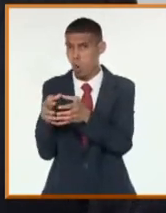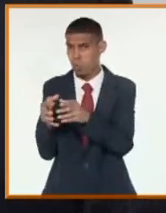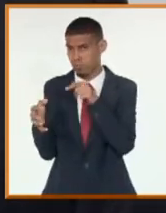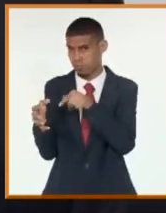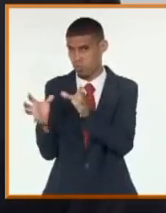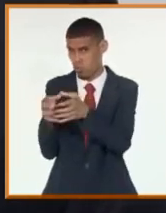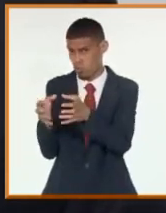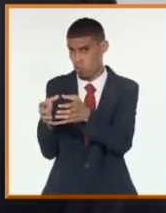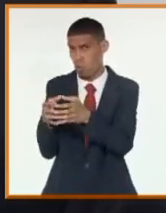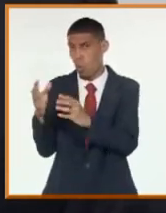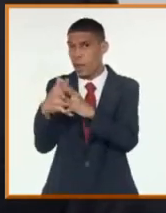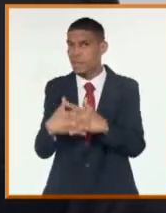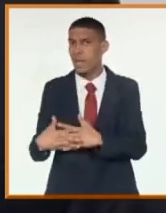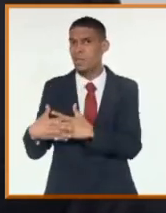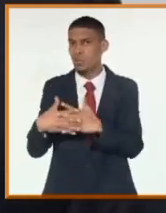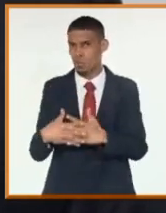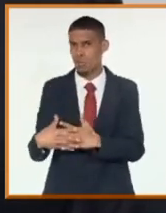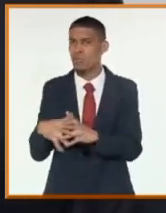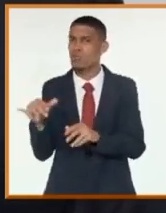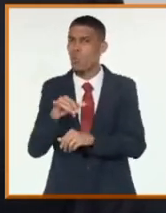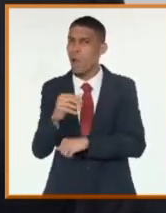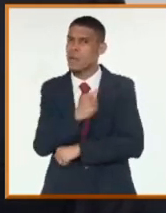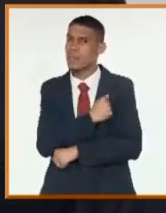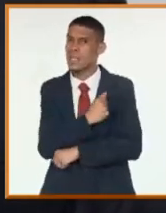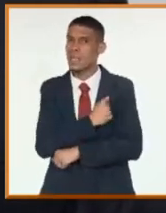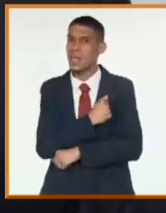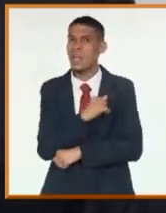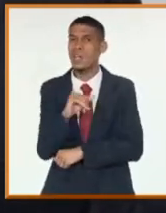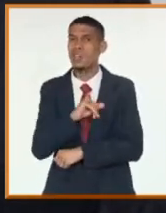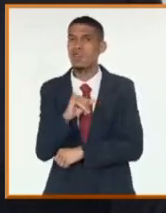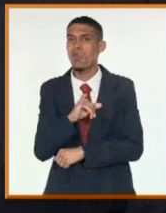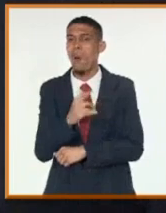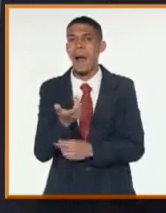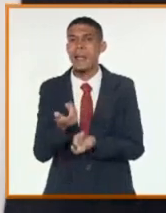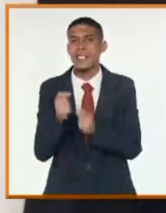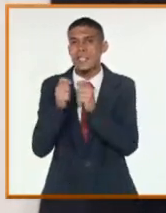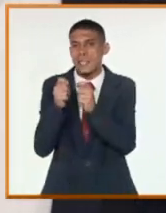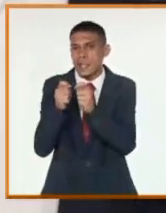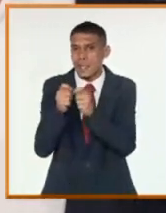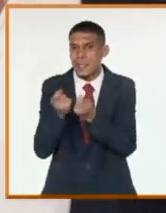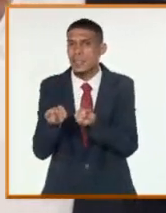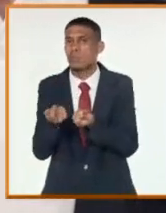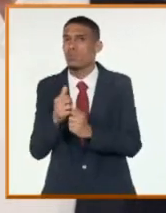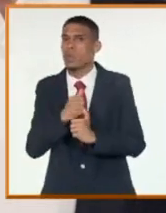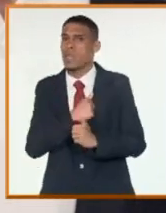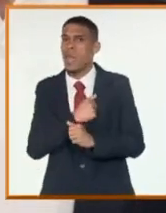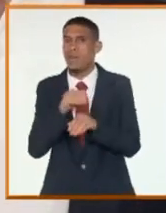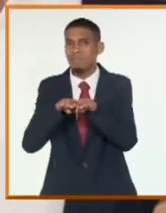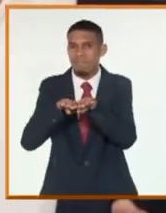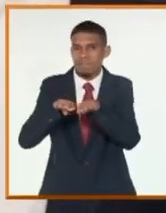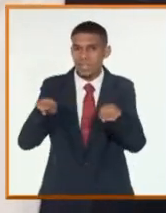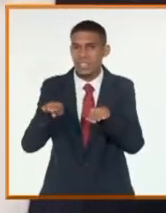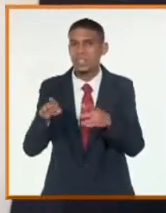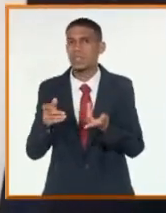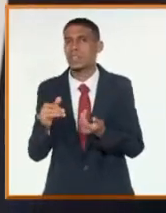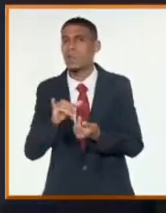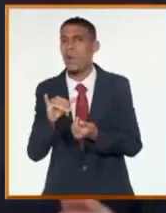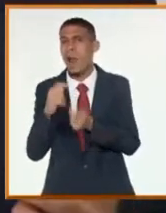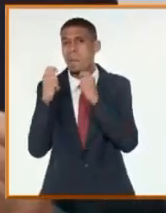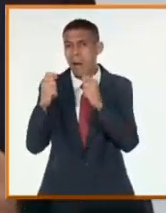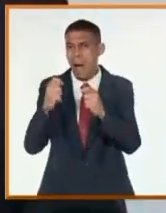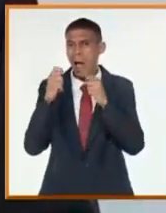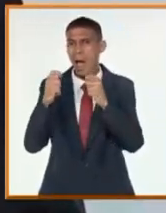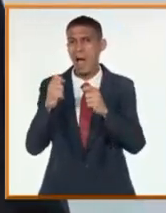cubana y que por supuesto para nada lo logró. Y también vimos la cantidad de personas